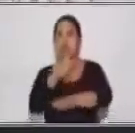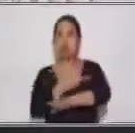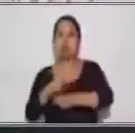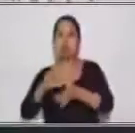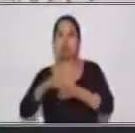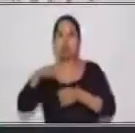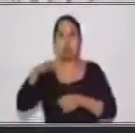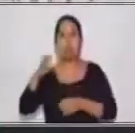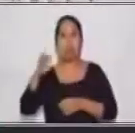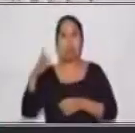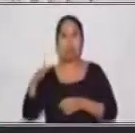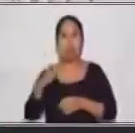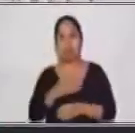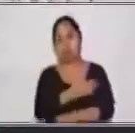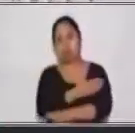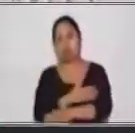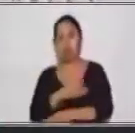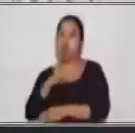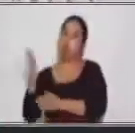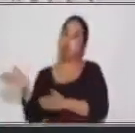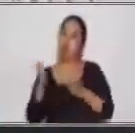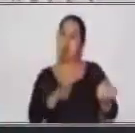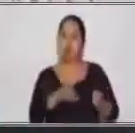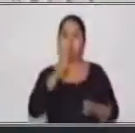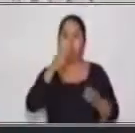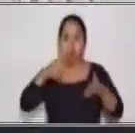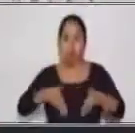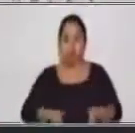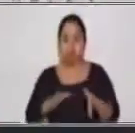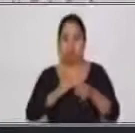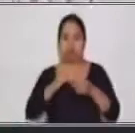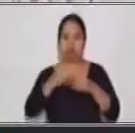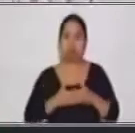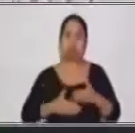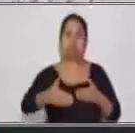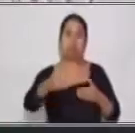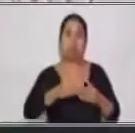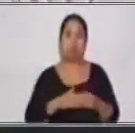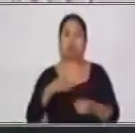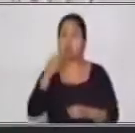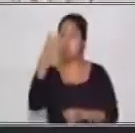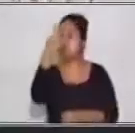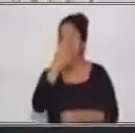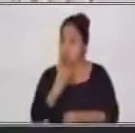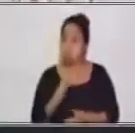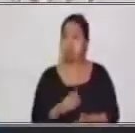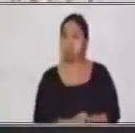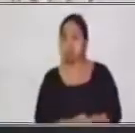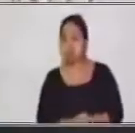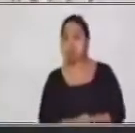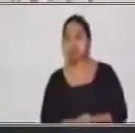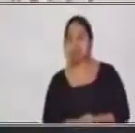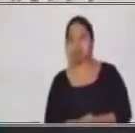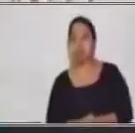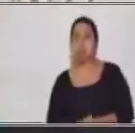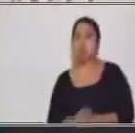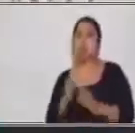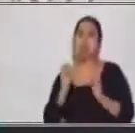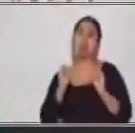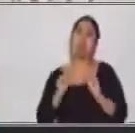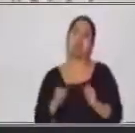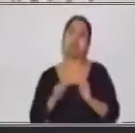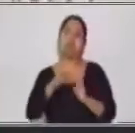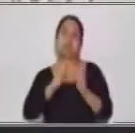del adelantado, que es una obra que se la recomiendo muchísimo. La hija del adelantado es muy bonita y así podemos hablar un sinfín